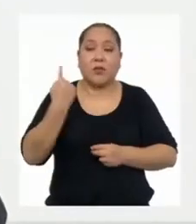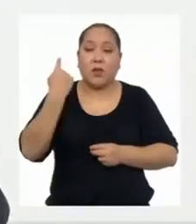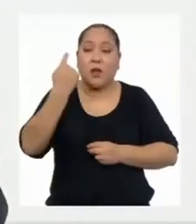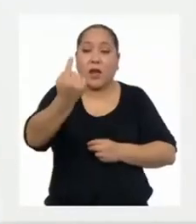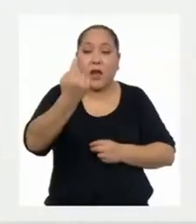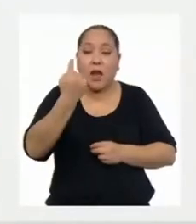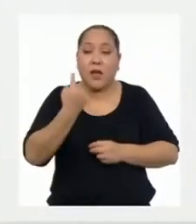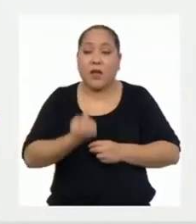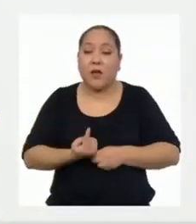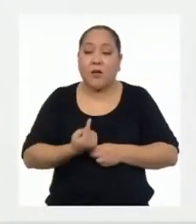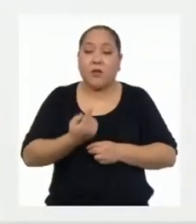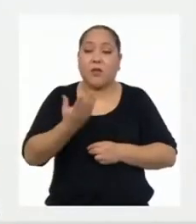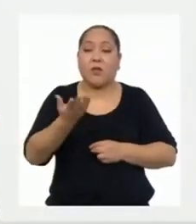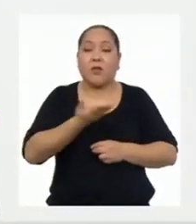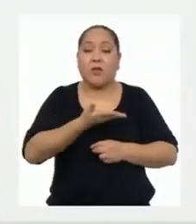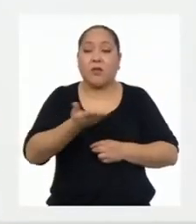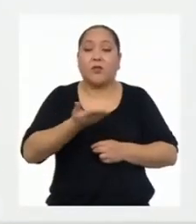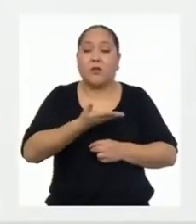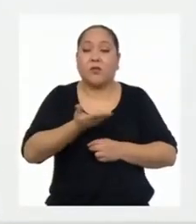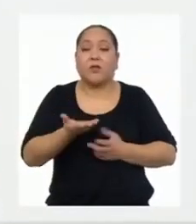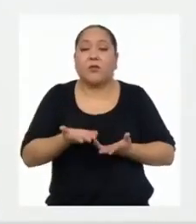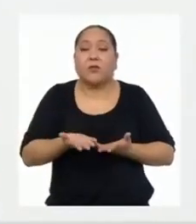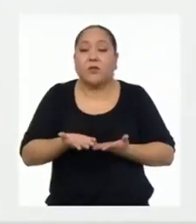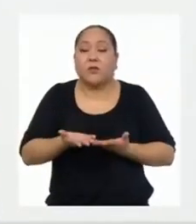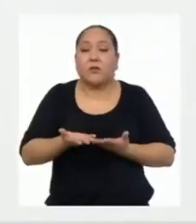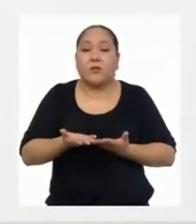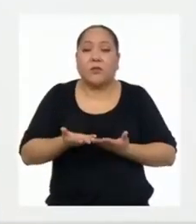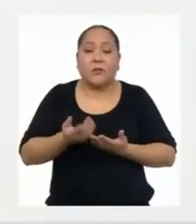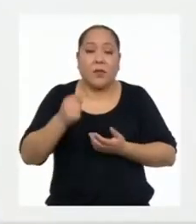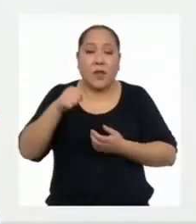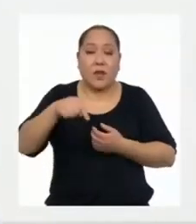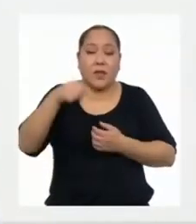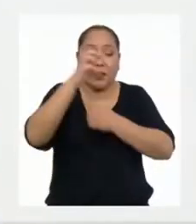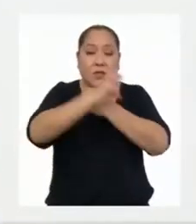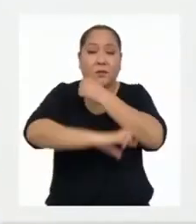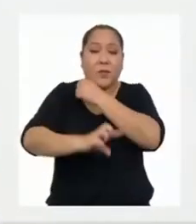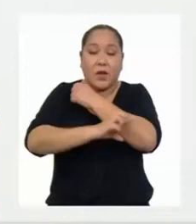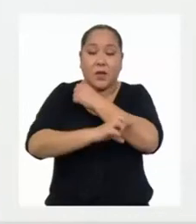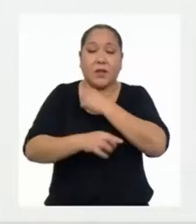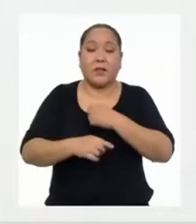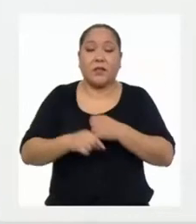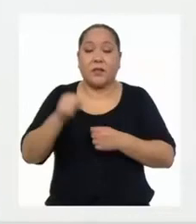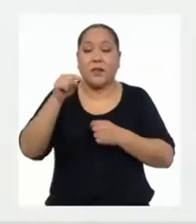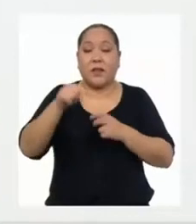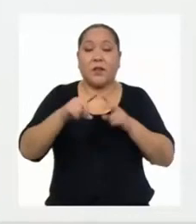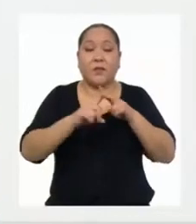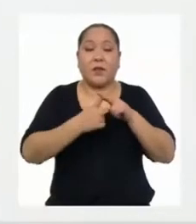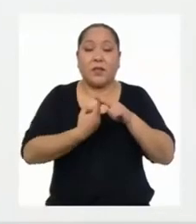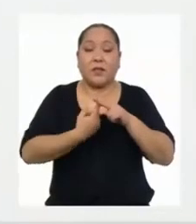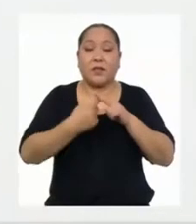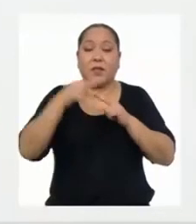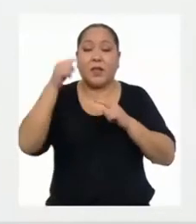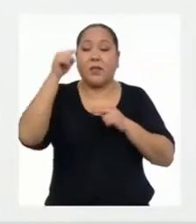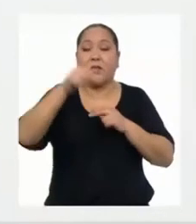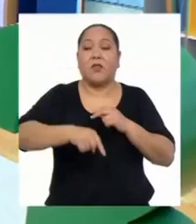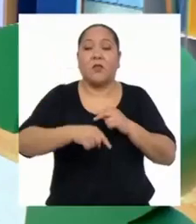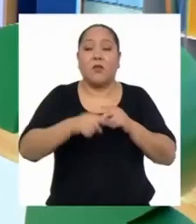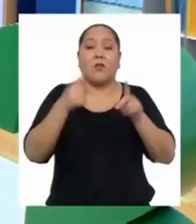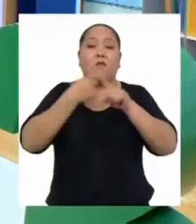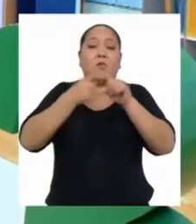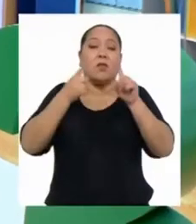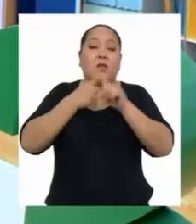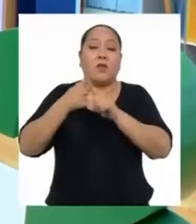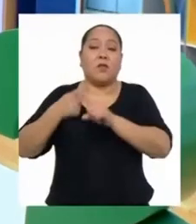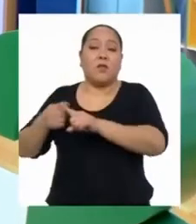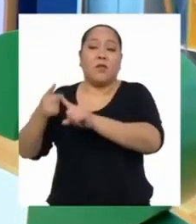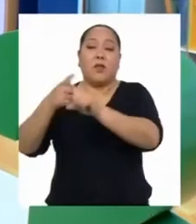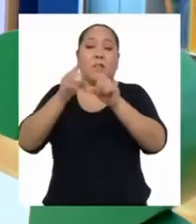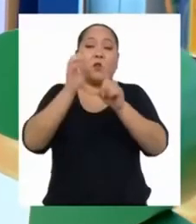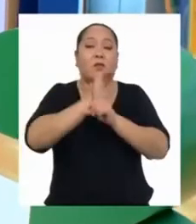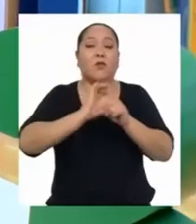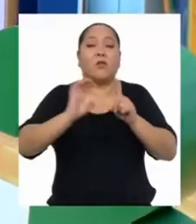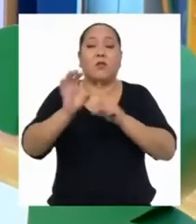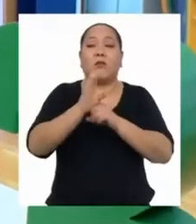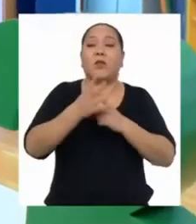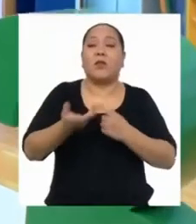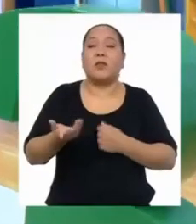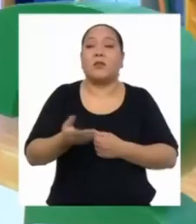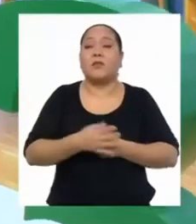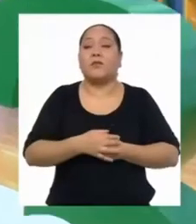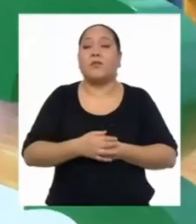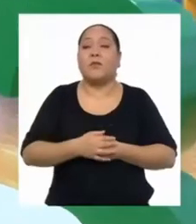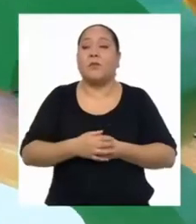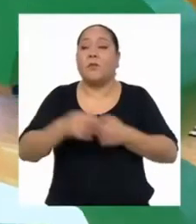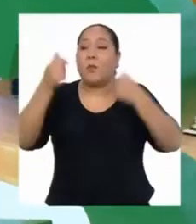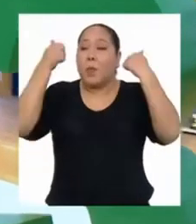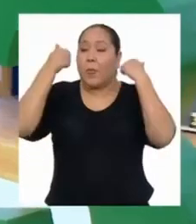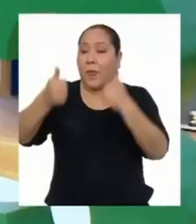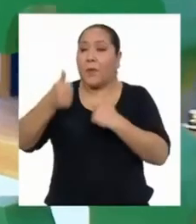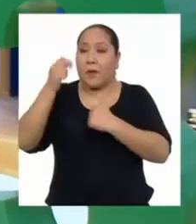de nosotras y nosotros en este país a partir de nuestra diversidad? Bacán,